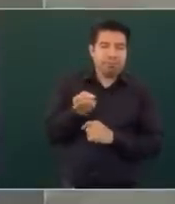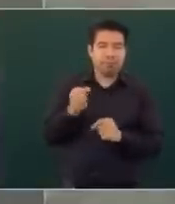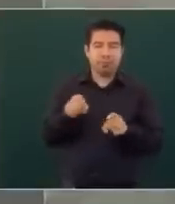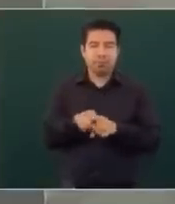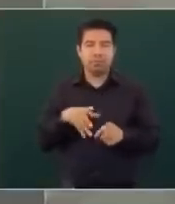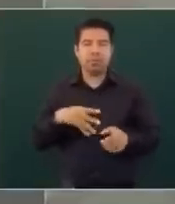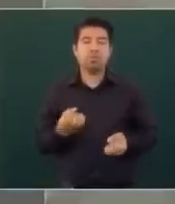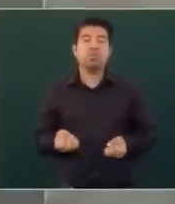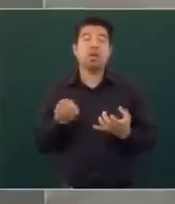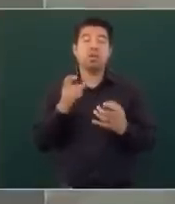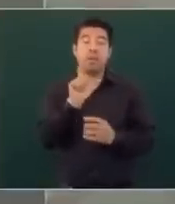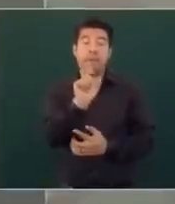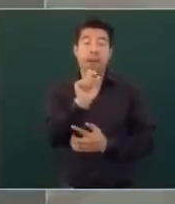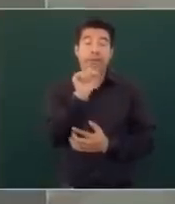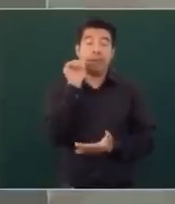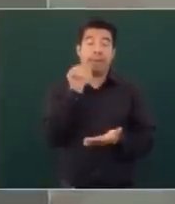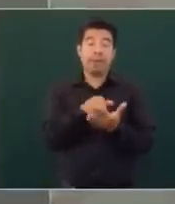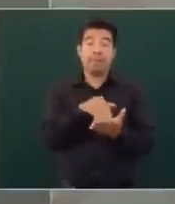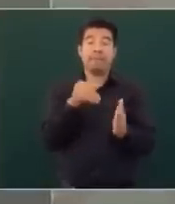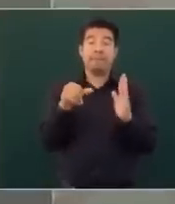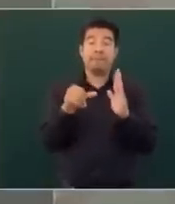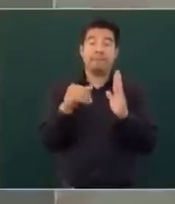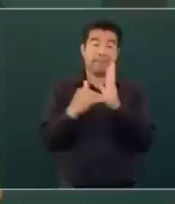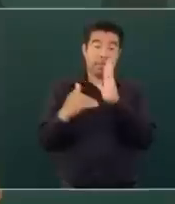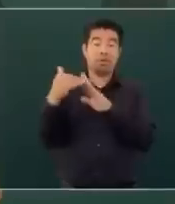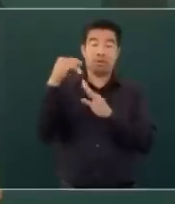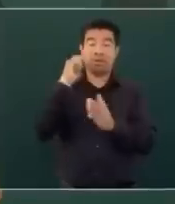de 20,000 millones de pesos.